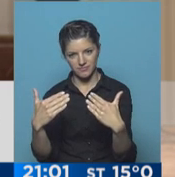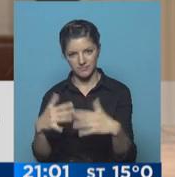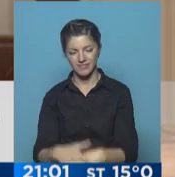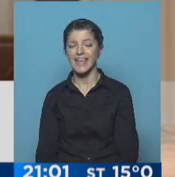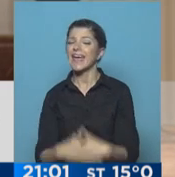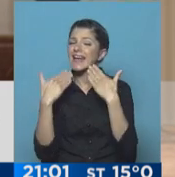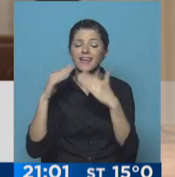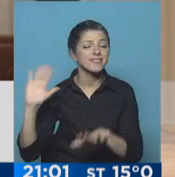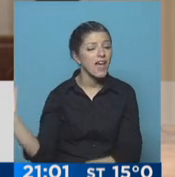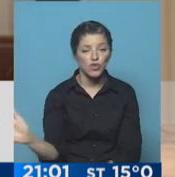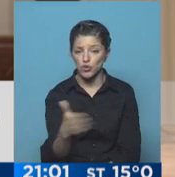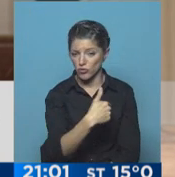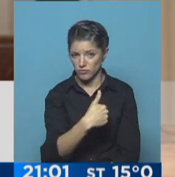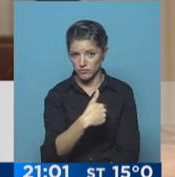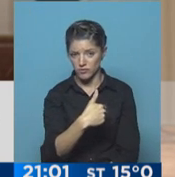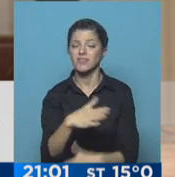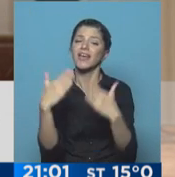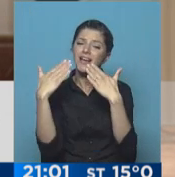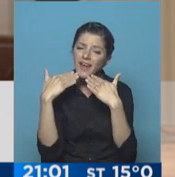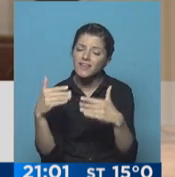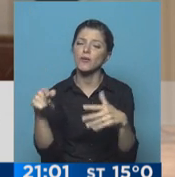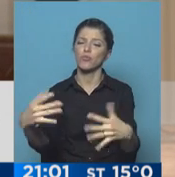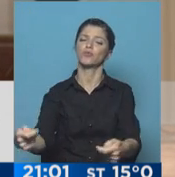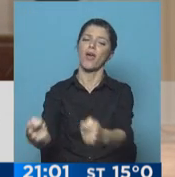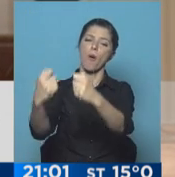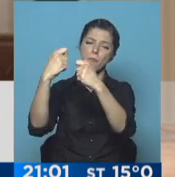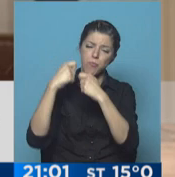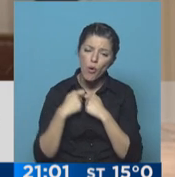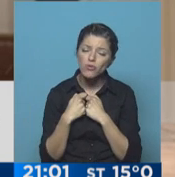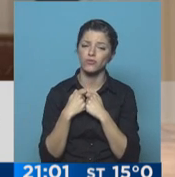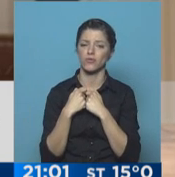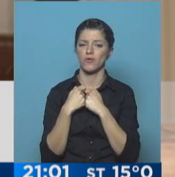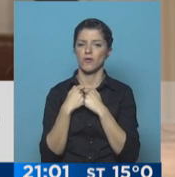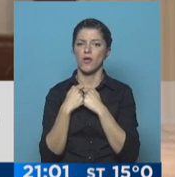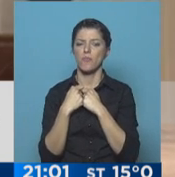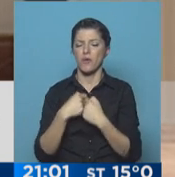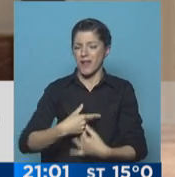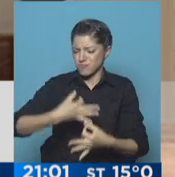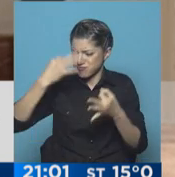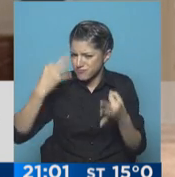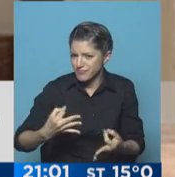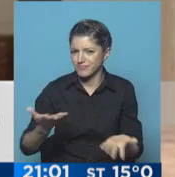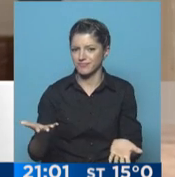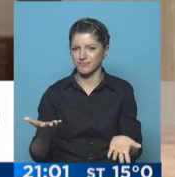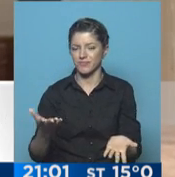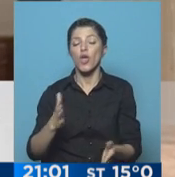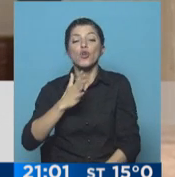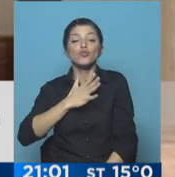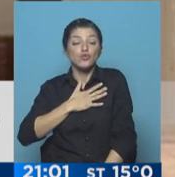Gracias a todos ustedes por la entrega, por la convicción. Yo